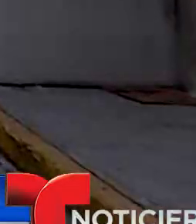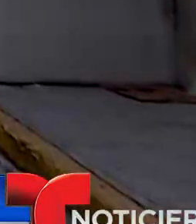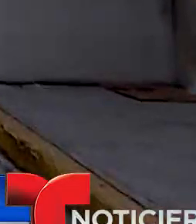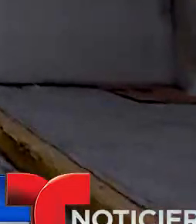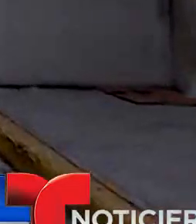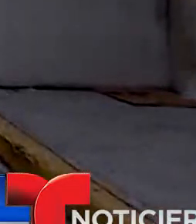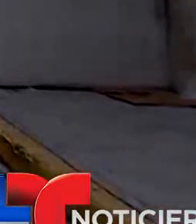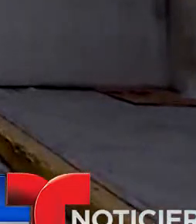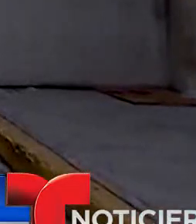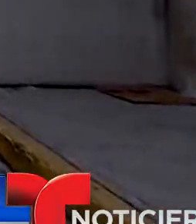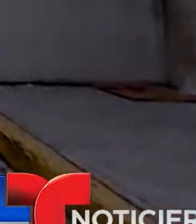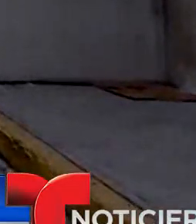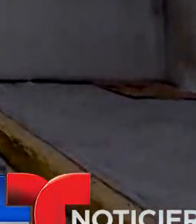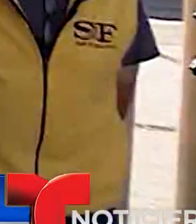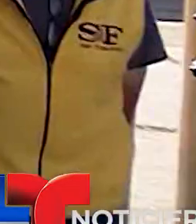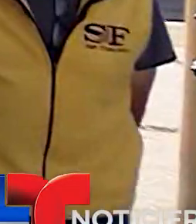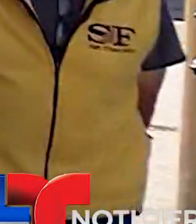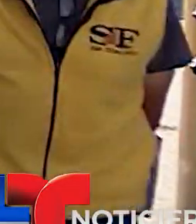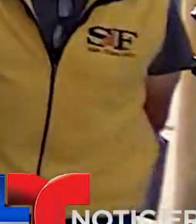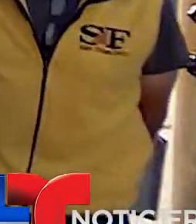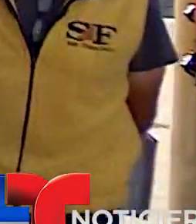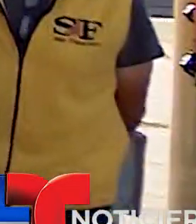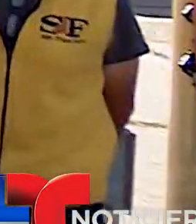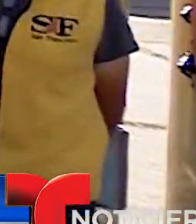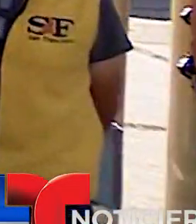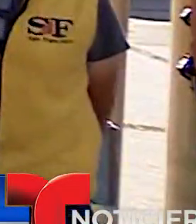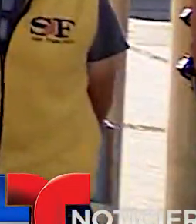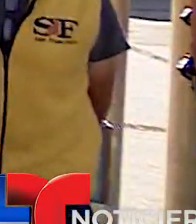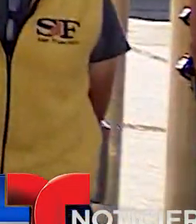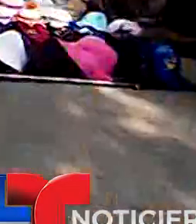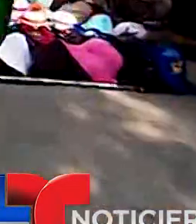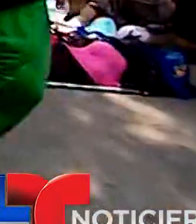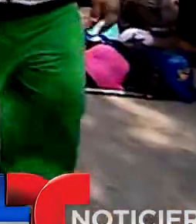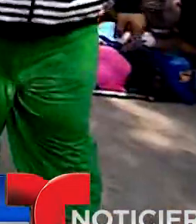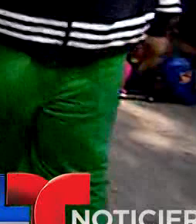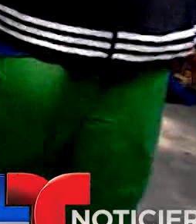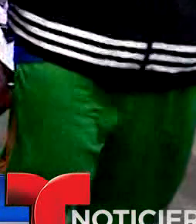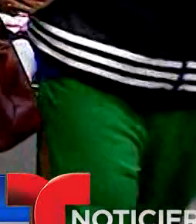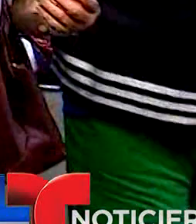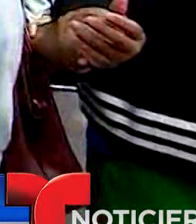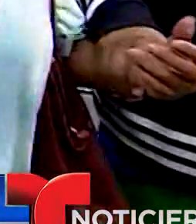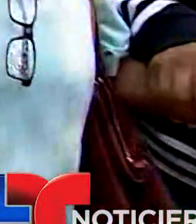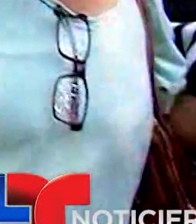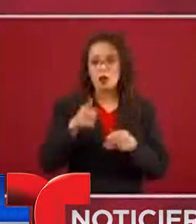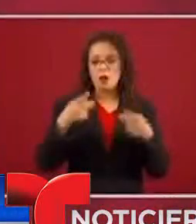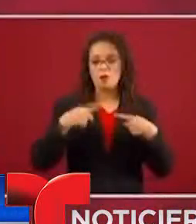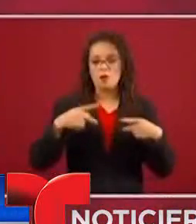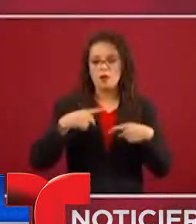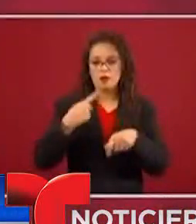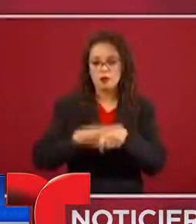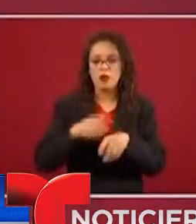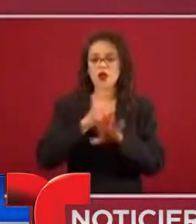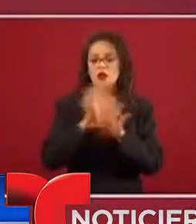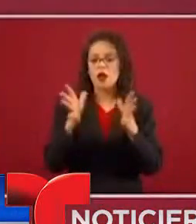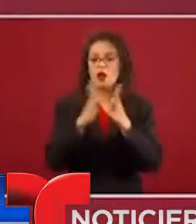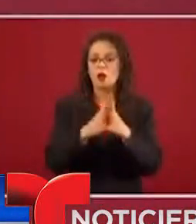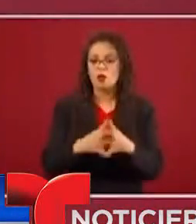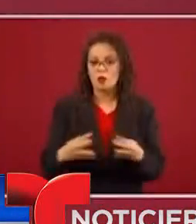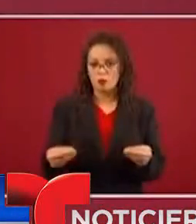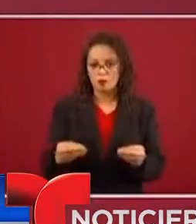que el virus entró a principios de marzo a través de un paciente de 60 años que ya se recuperó de la enfermedad. Otro es